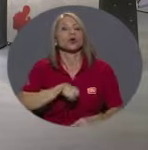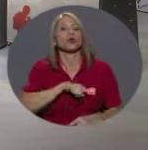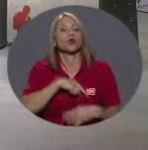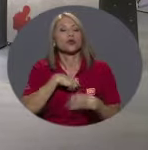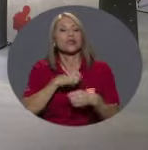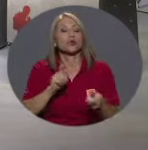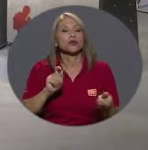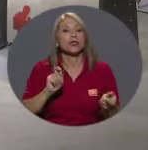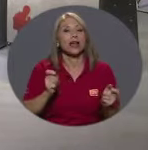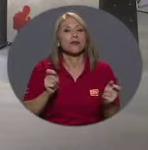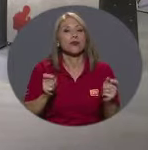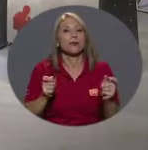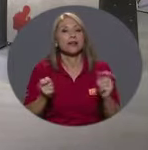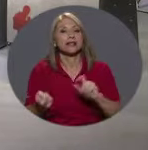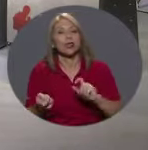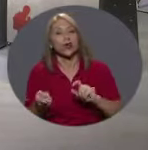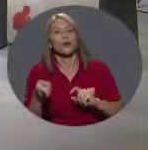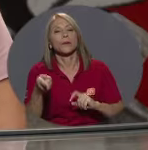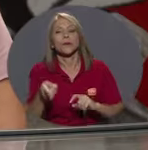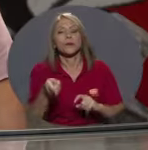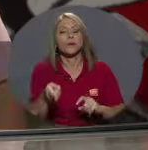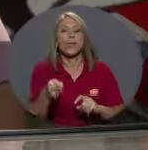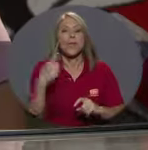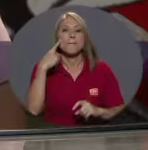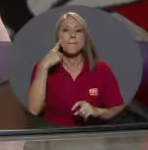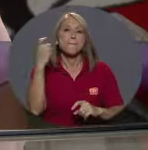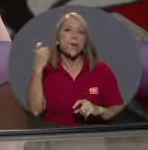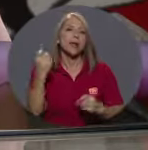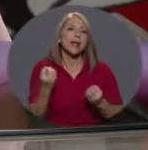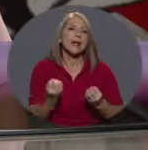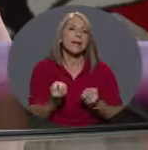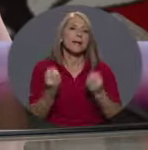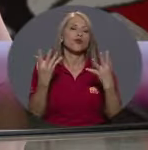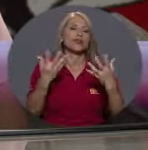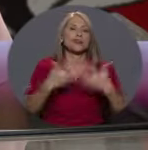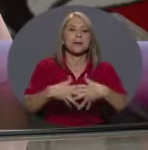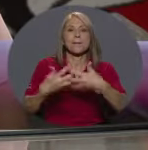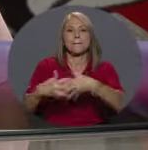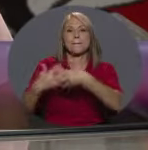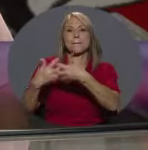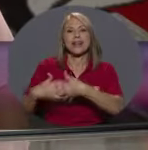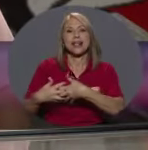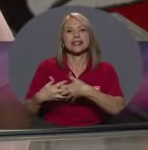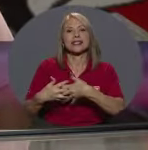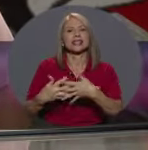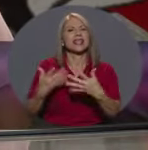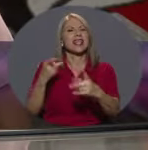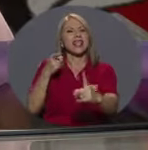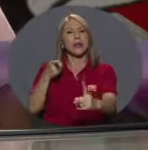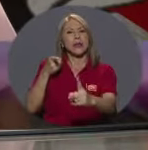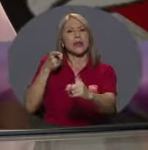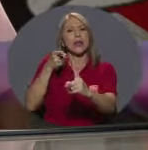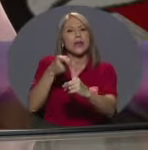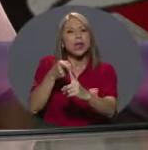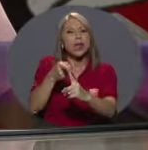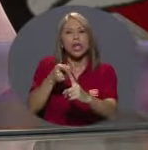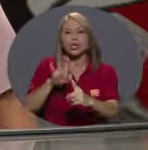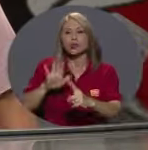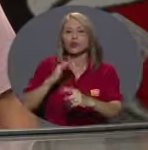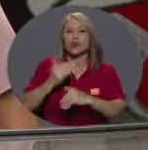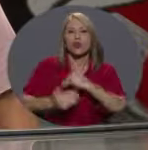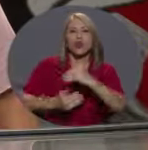transformación o esa plataforma precisamente porque hay muchas empresas que lo que buscan es sostenibilidad en